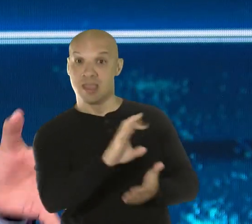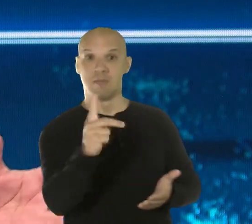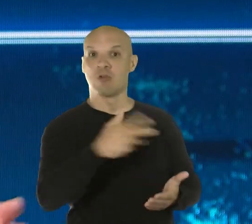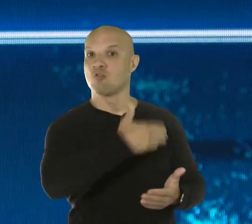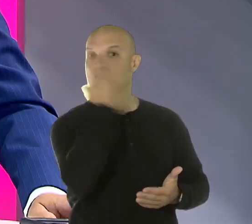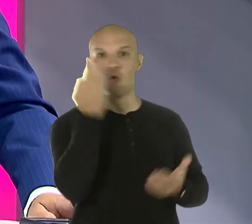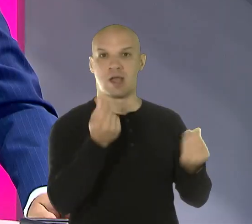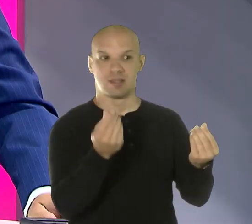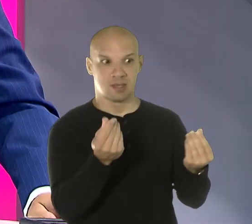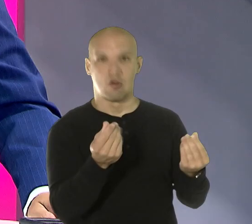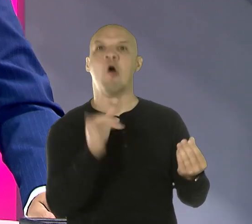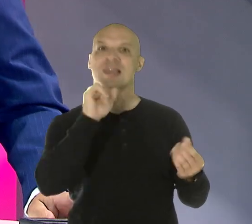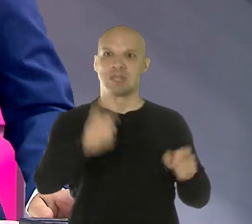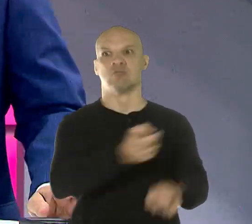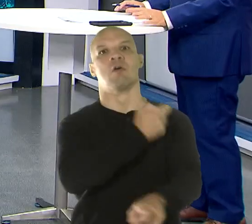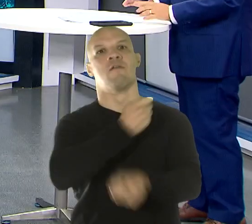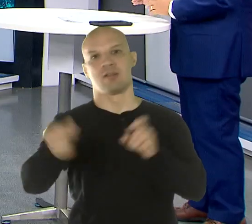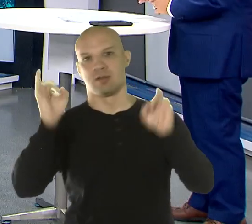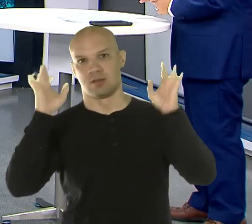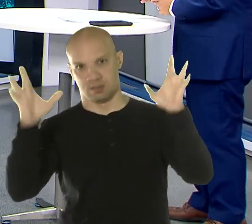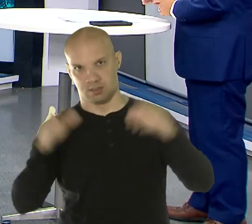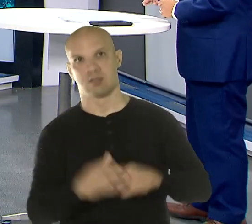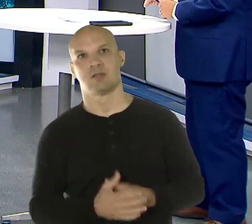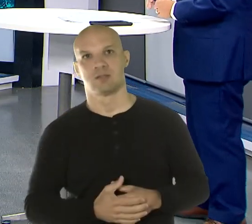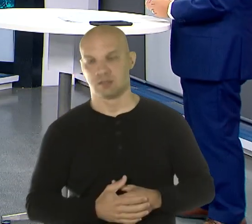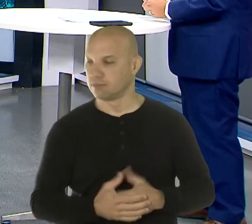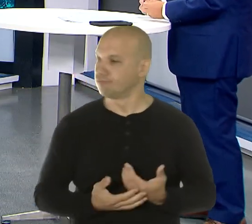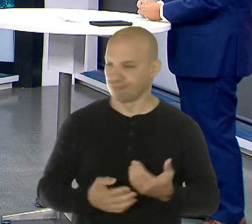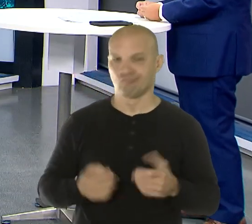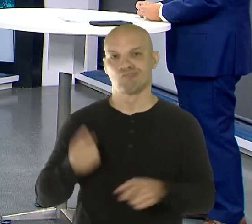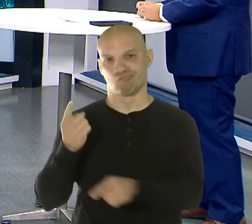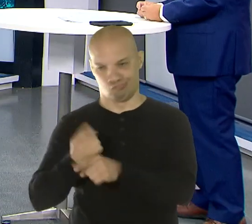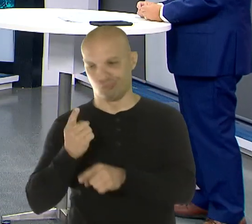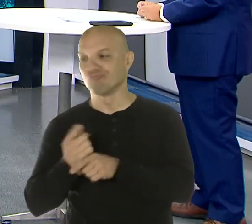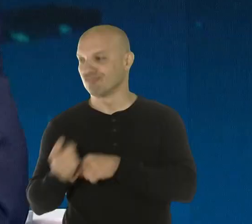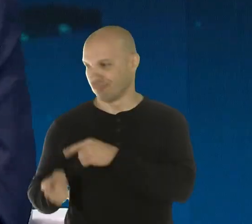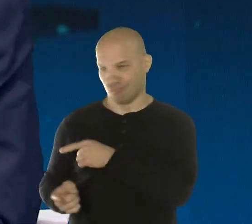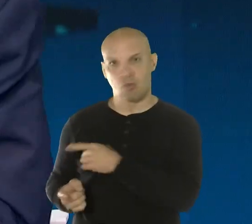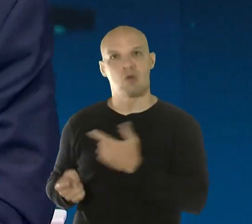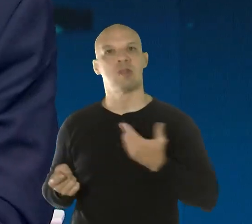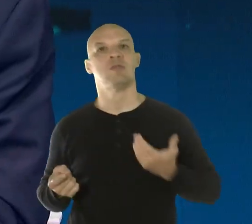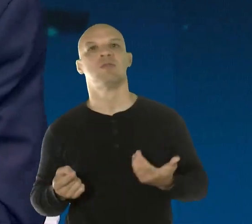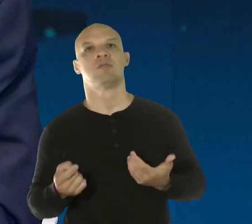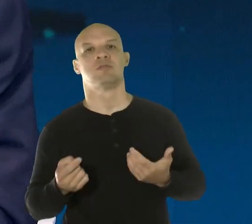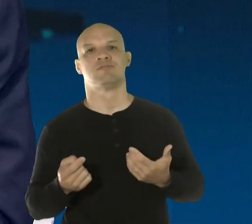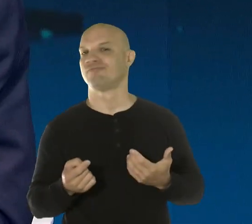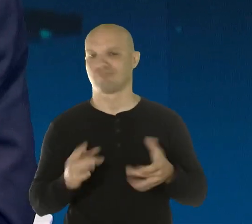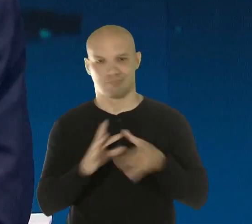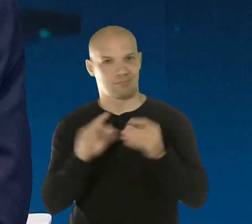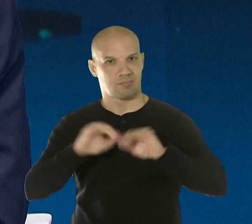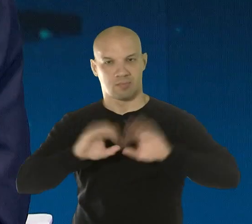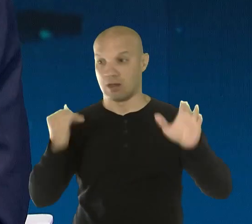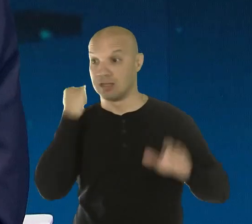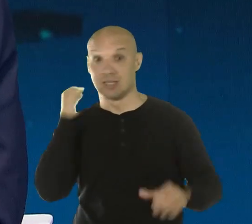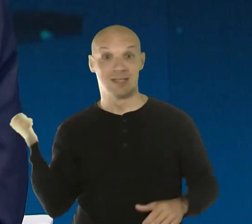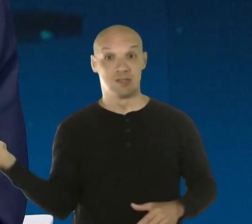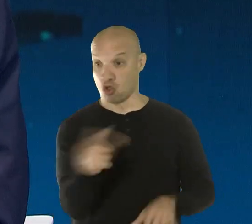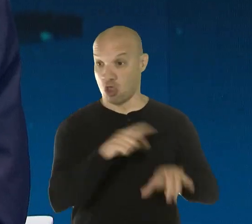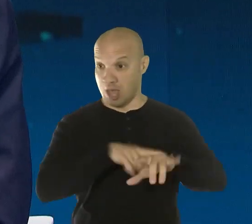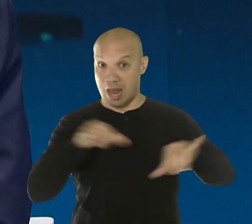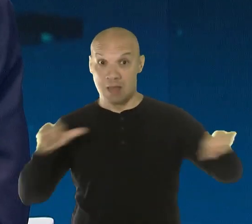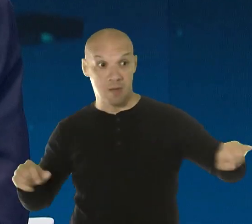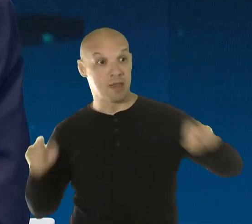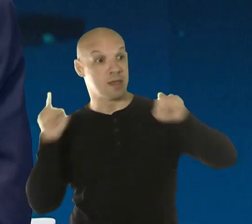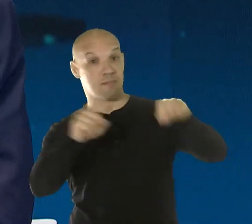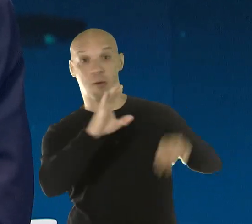términos sistémicos. Definitivamente. En pocas palabras, ponerlo como digo yo, como decimos, en arroz de habichuela. Exacto. Obviamente, si todos vamos a la misma vez a sacar nuestro dinero al banco,